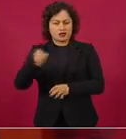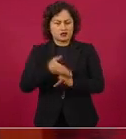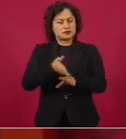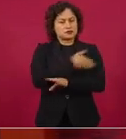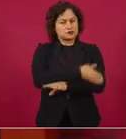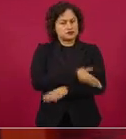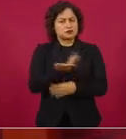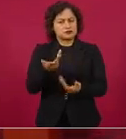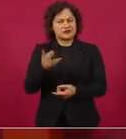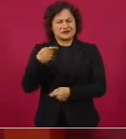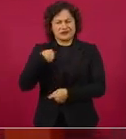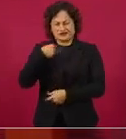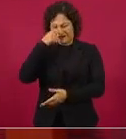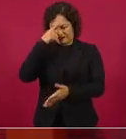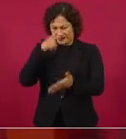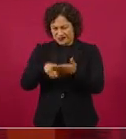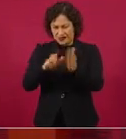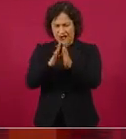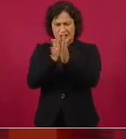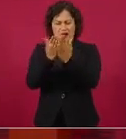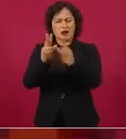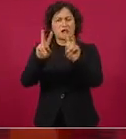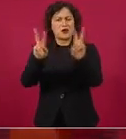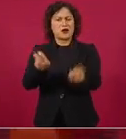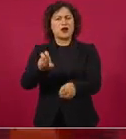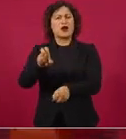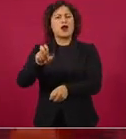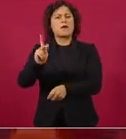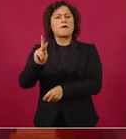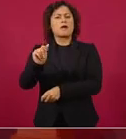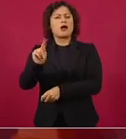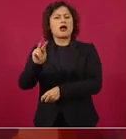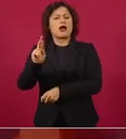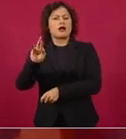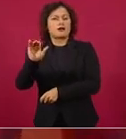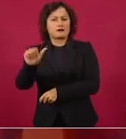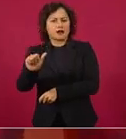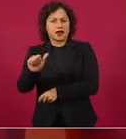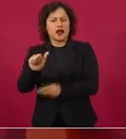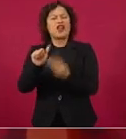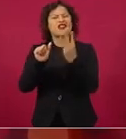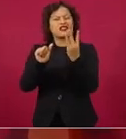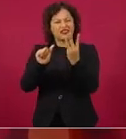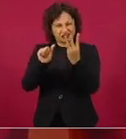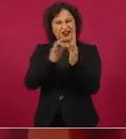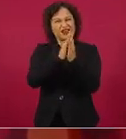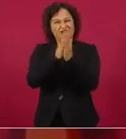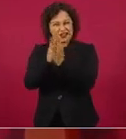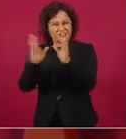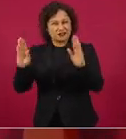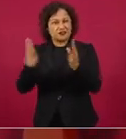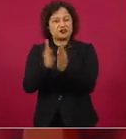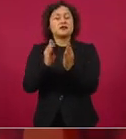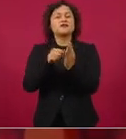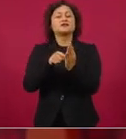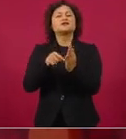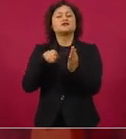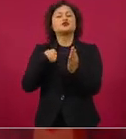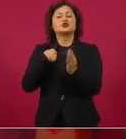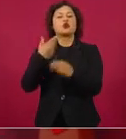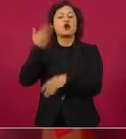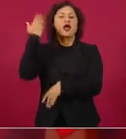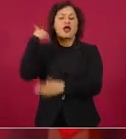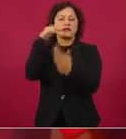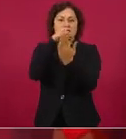son creo que 3 o 4 tomos, 3, sí, me tocó leerlos porque tuve que presentar